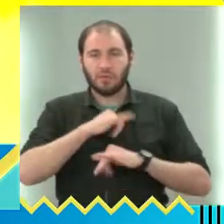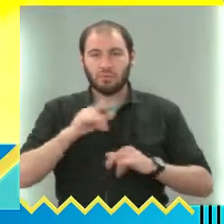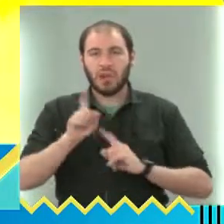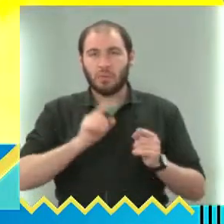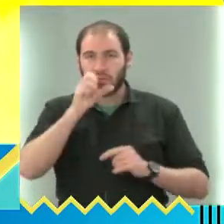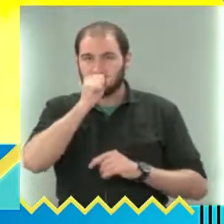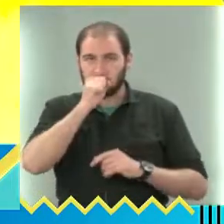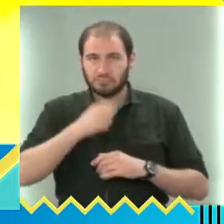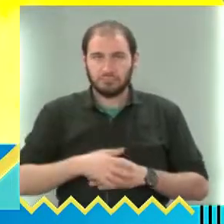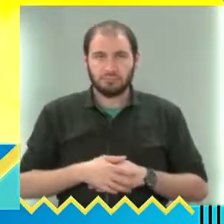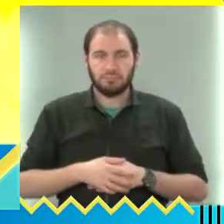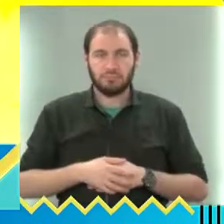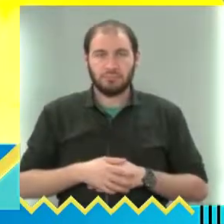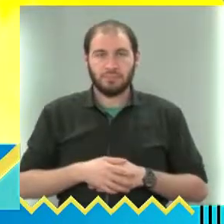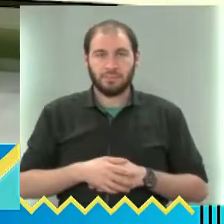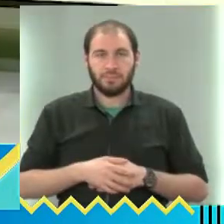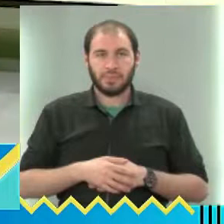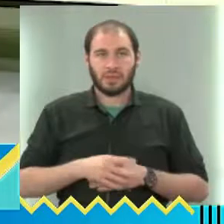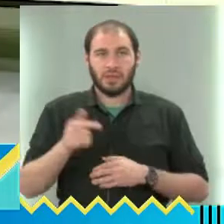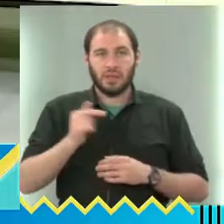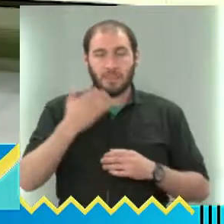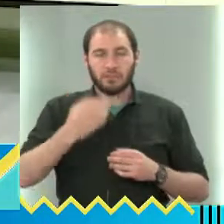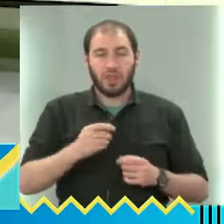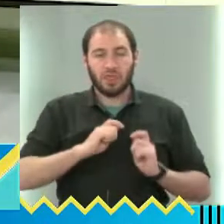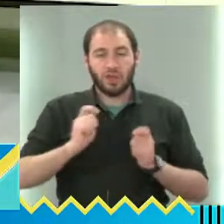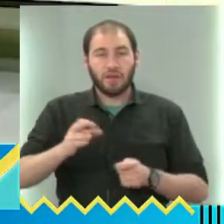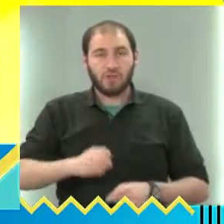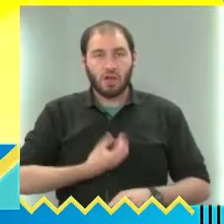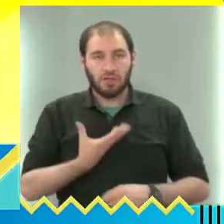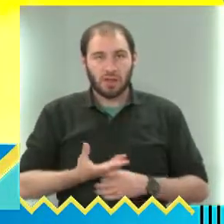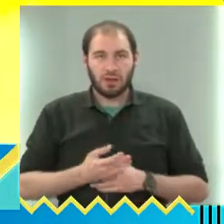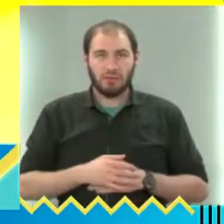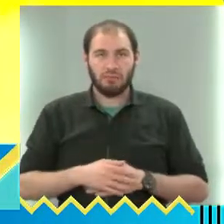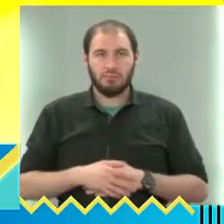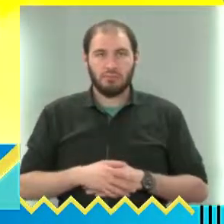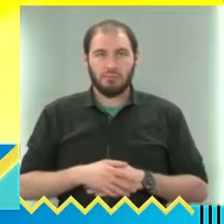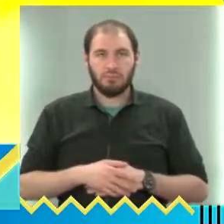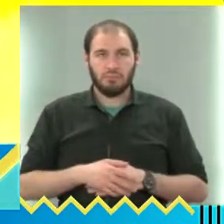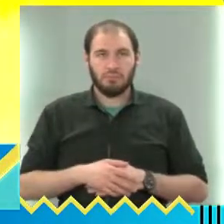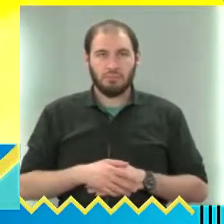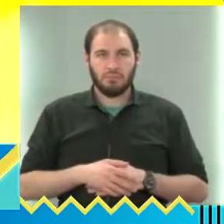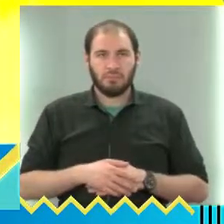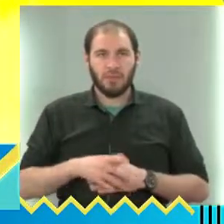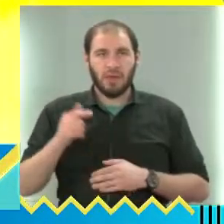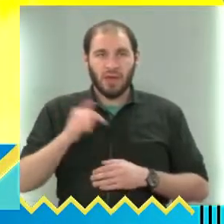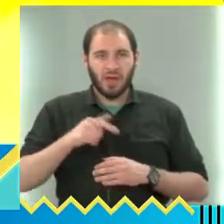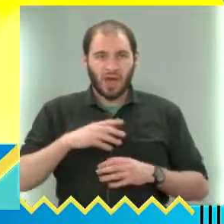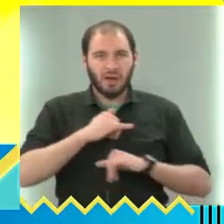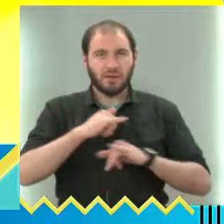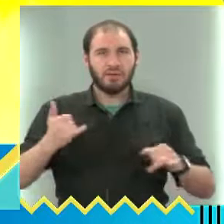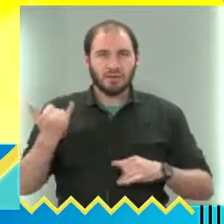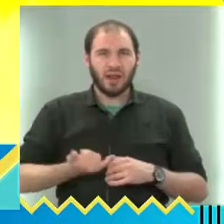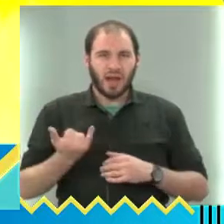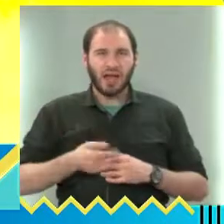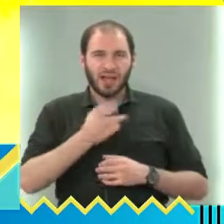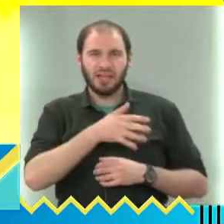información en la entrevista. Con esto el donante voluntario, a medida que tiene ya cierta información y